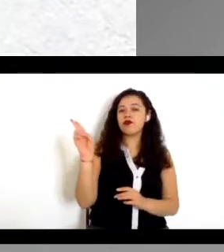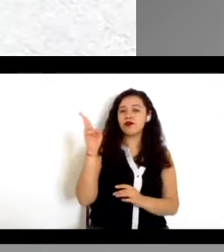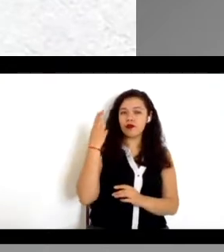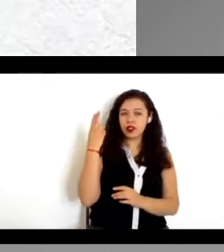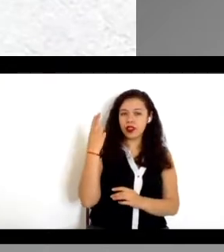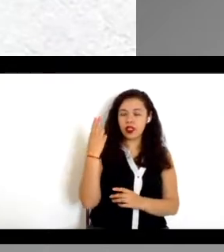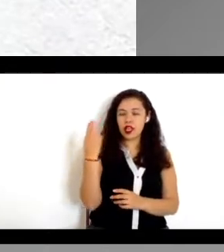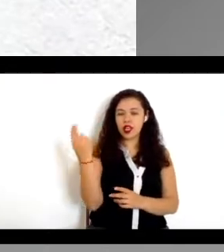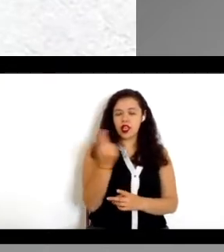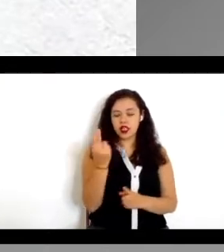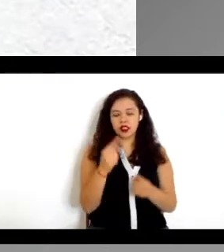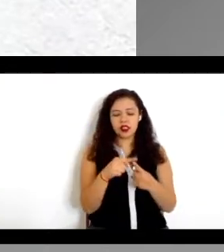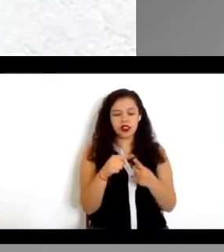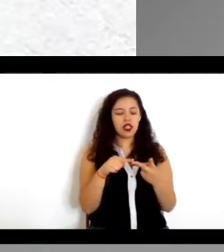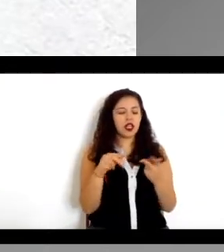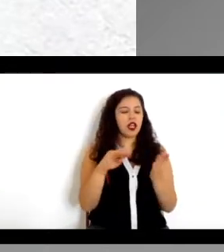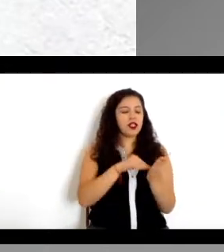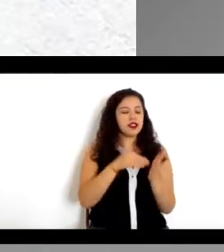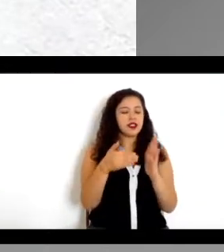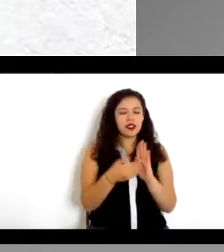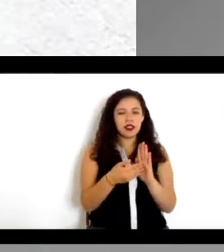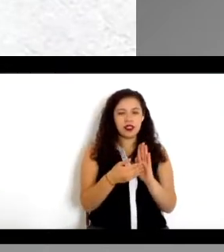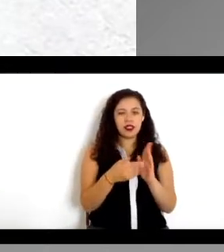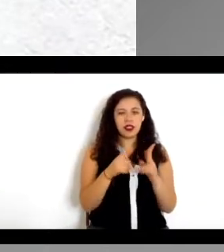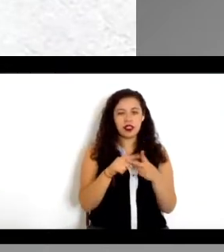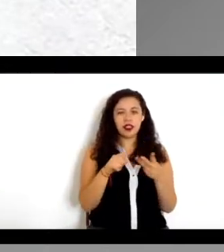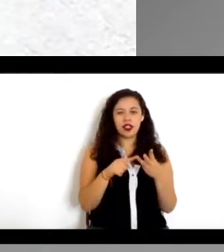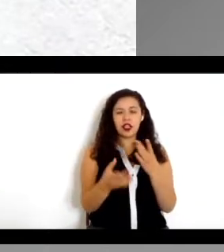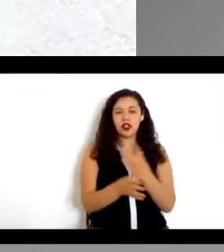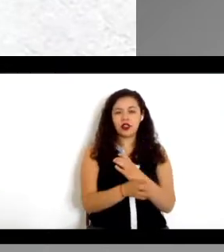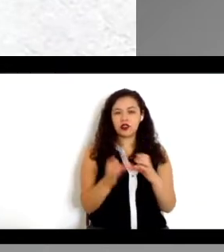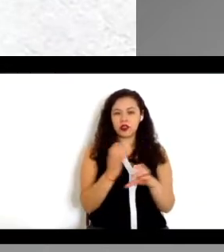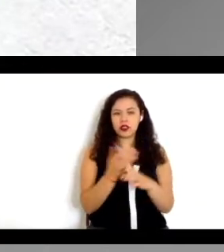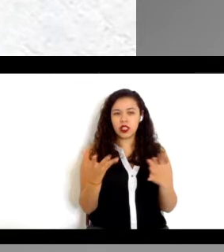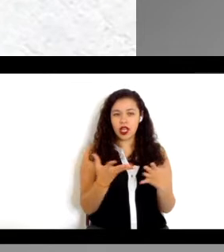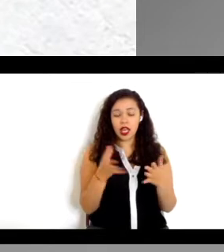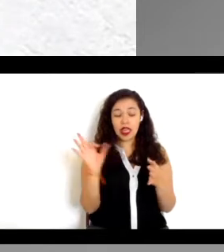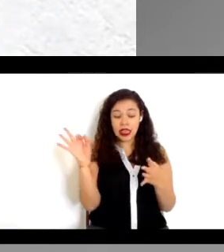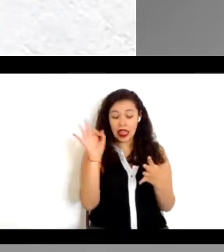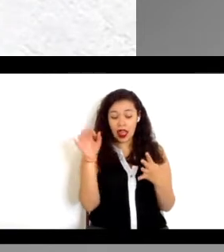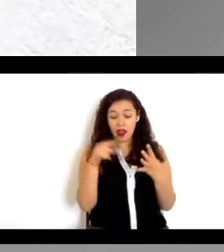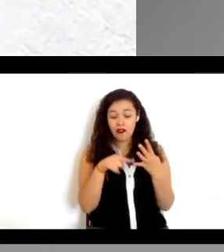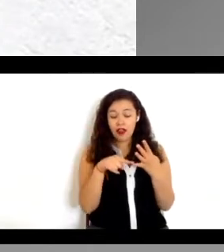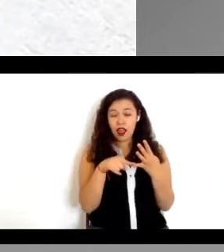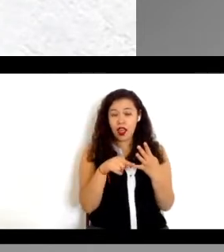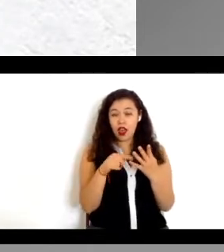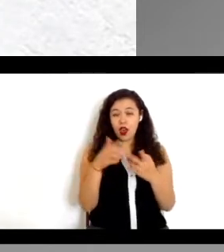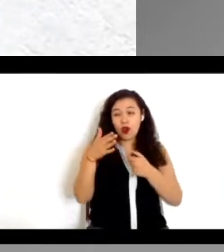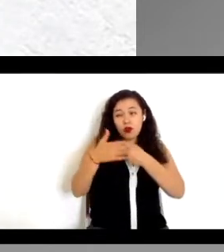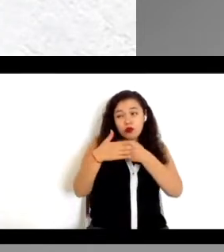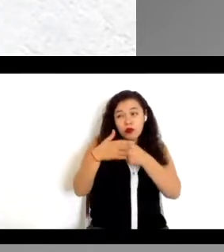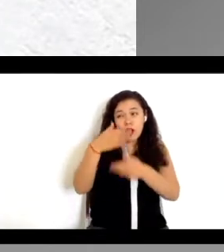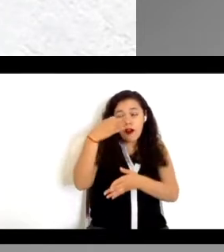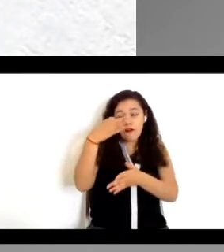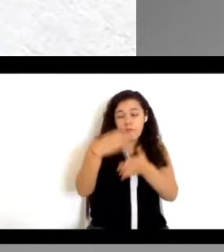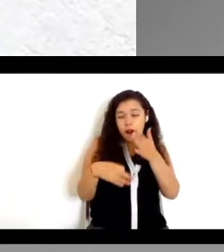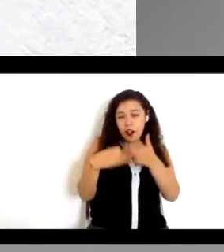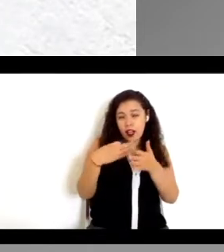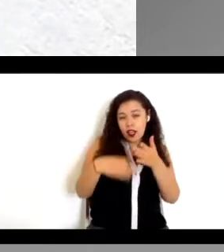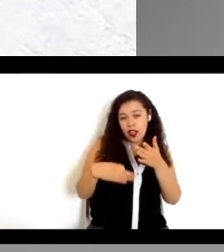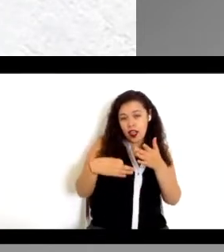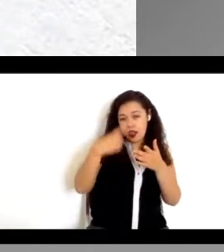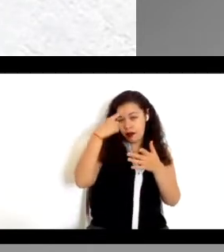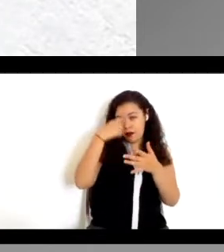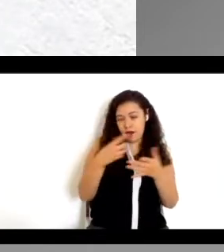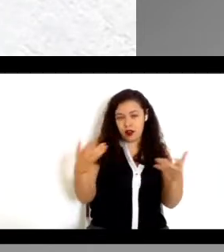las estrategias y lo que se ha implementado y lo que a lo mejor falta por implementarse sobre ese tema.